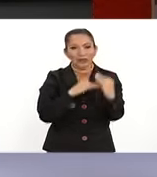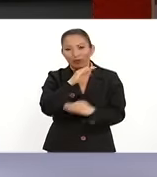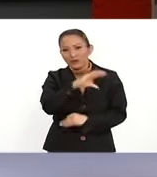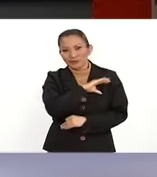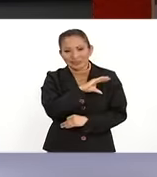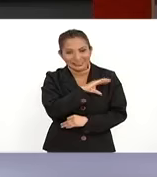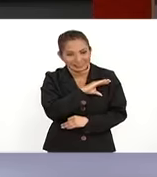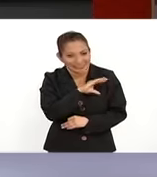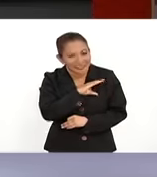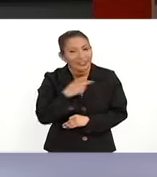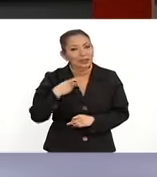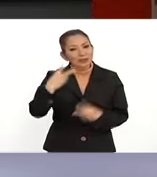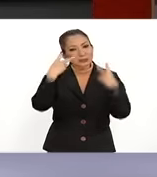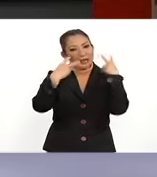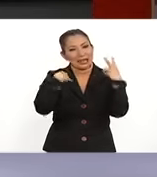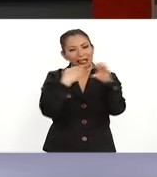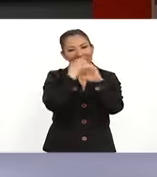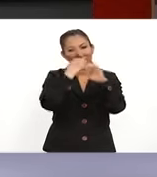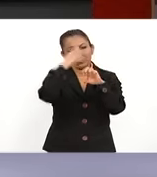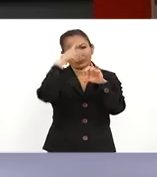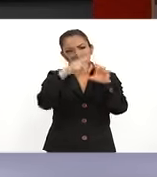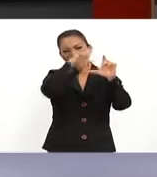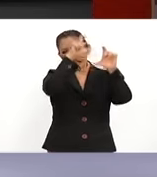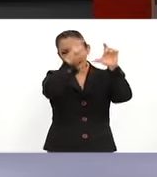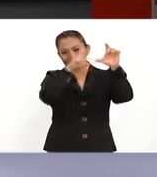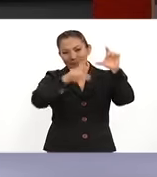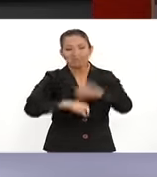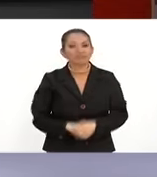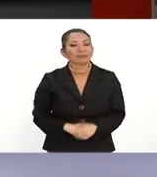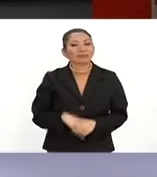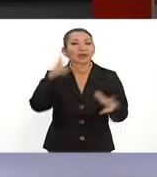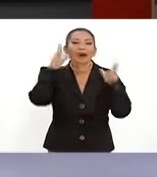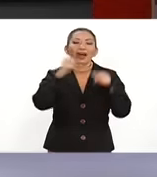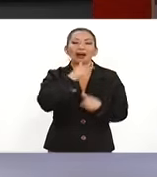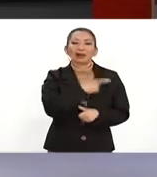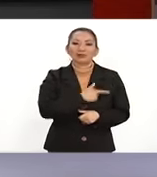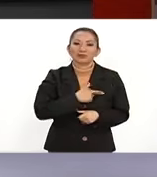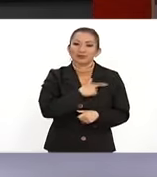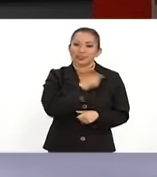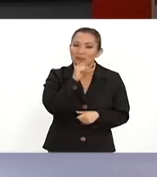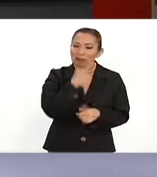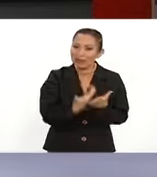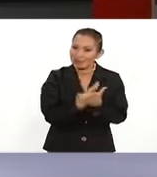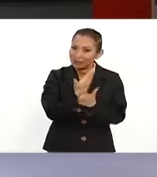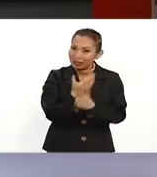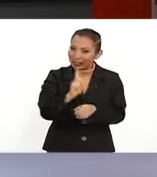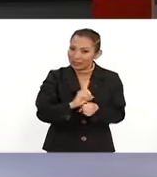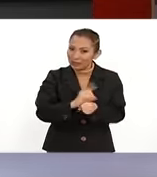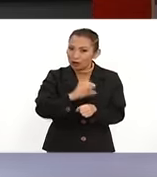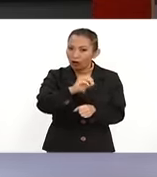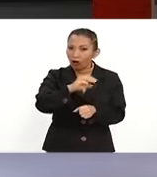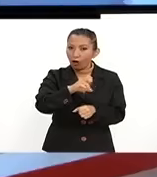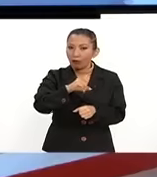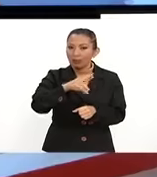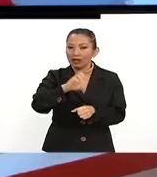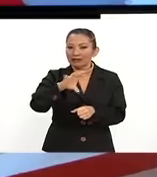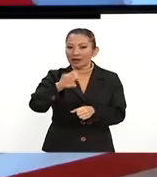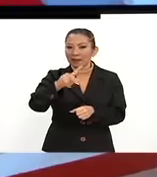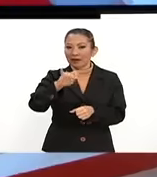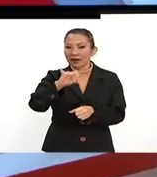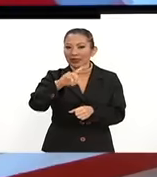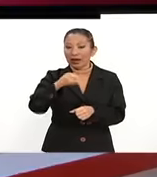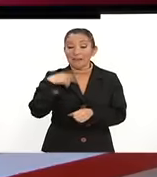quienes nos están viendo en el interior de la República Mexicana. Saludo con gusto, como cada mañana, a Omar Cepeda. Omar. Hola